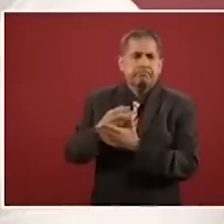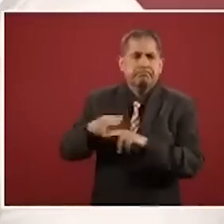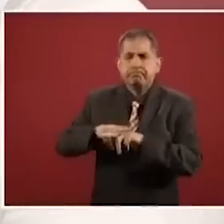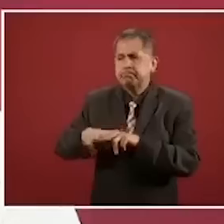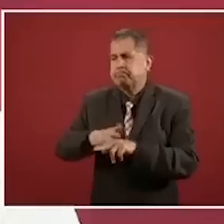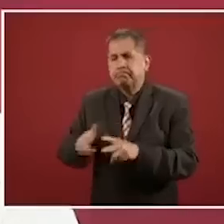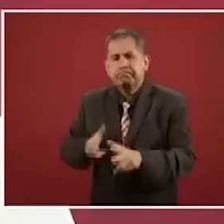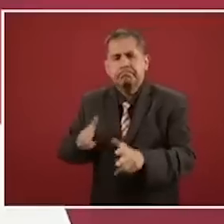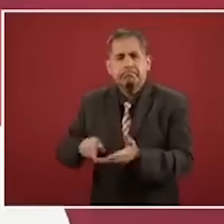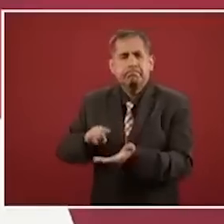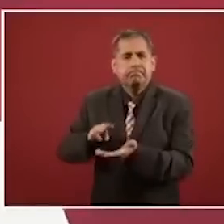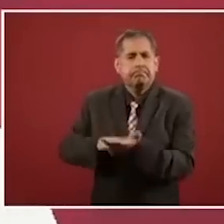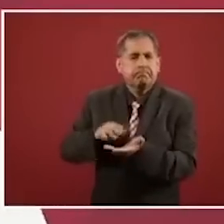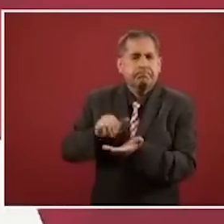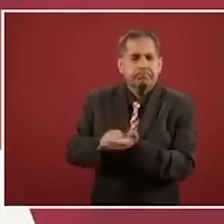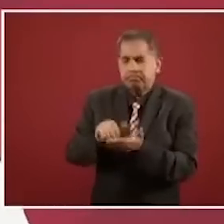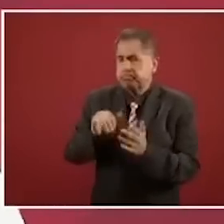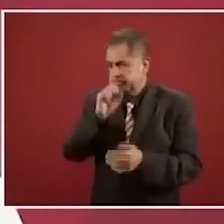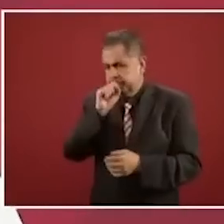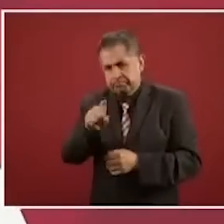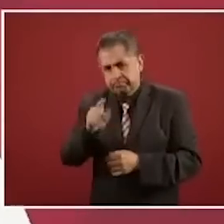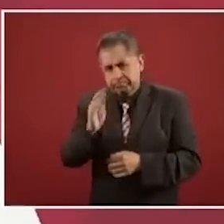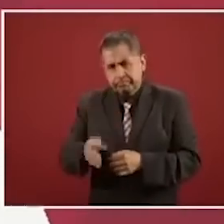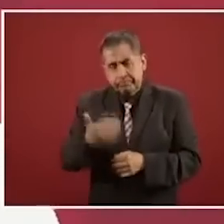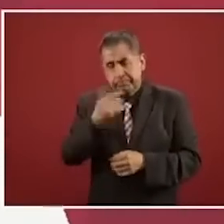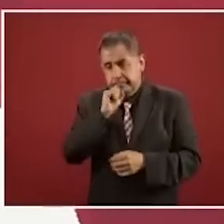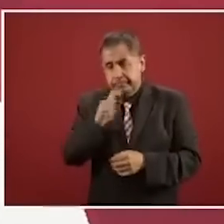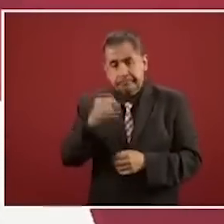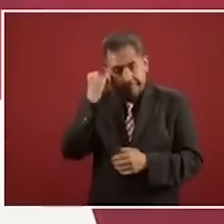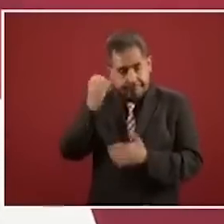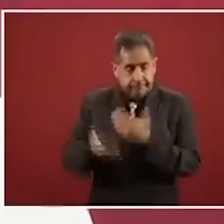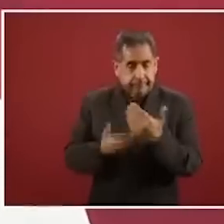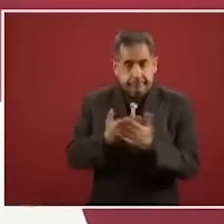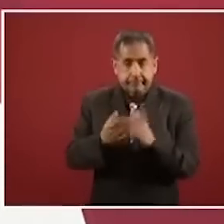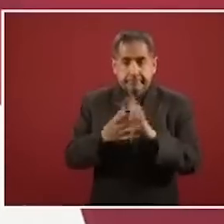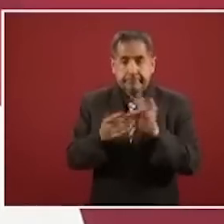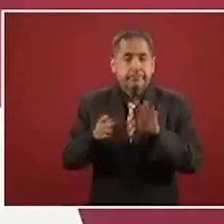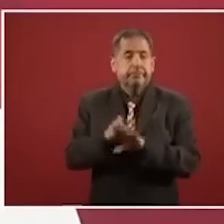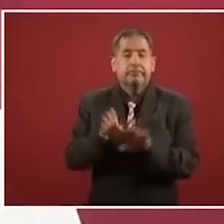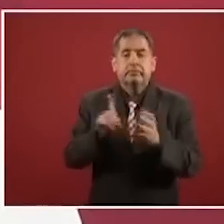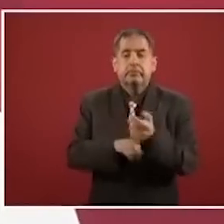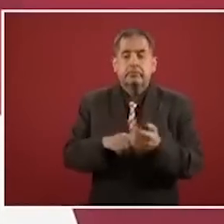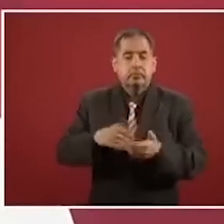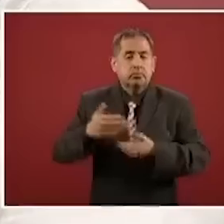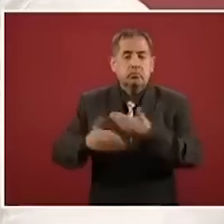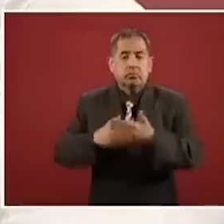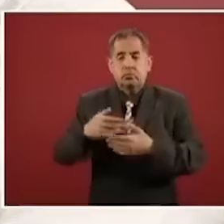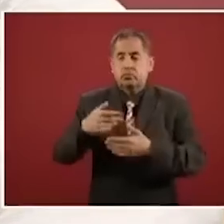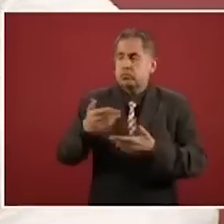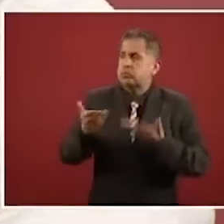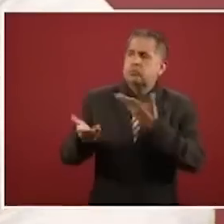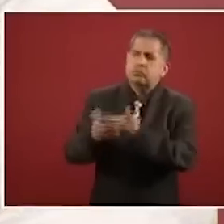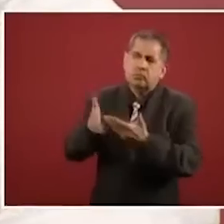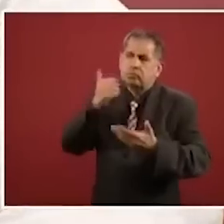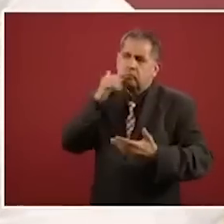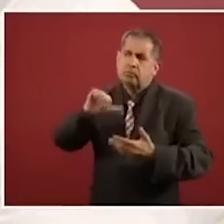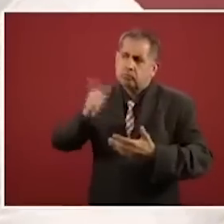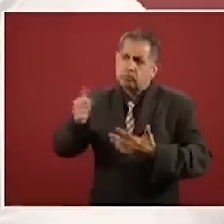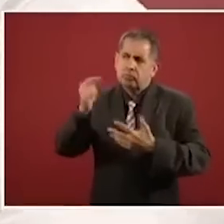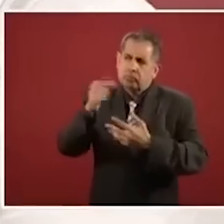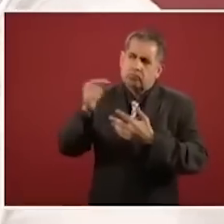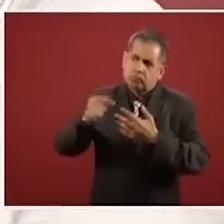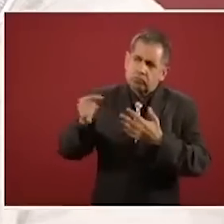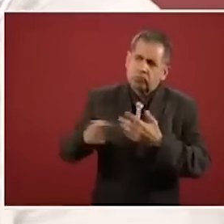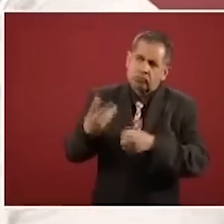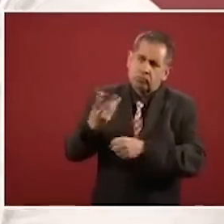Maya, y desde luego también tienen sus planteamientos en materia de desarrollo, en materia